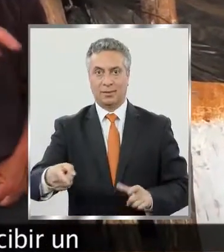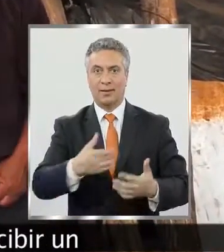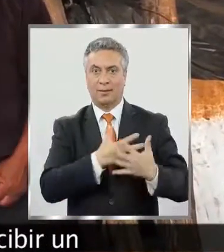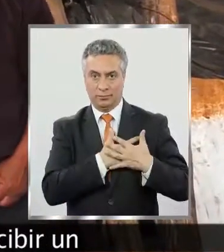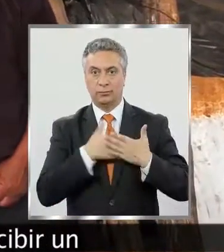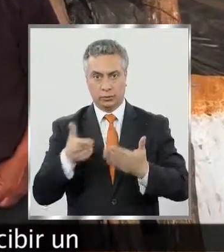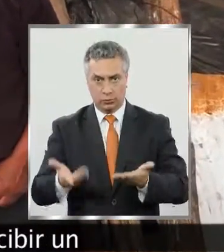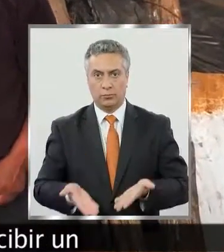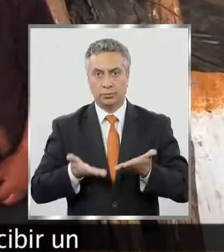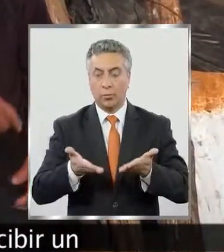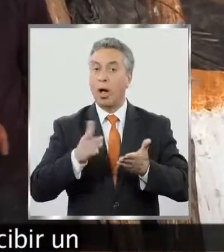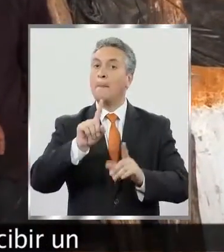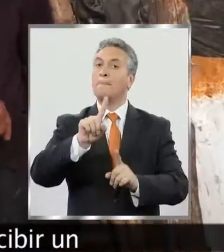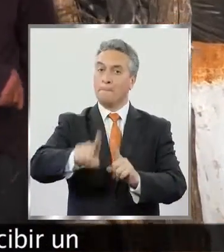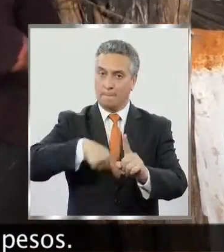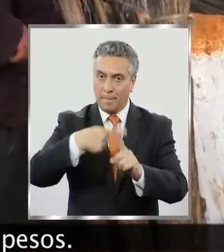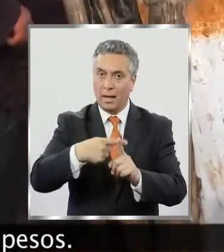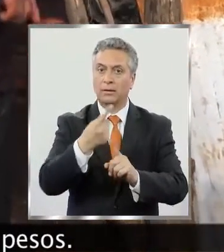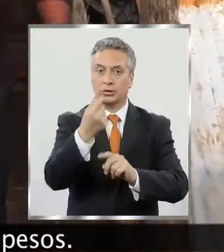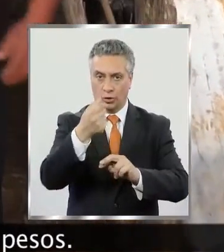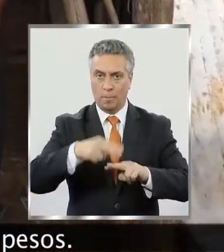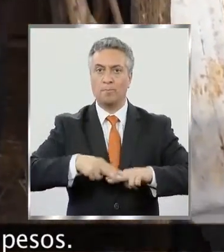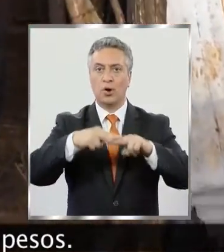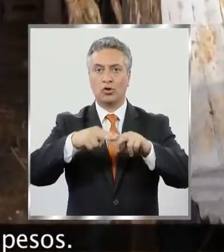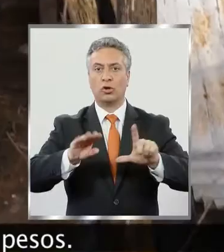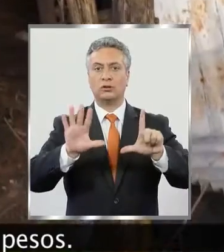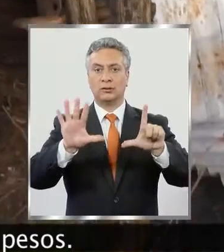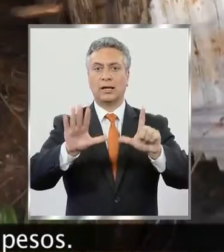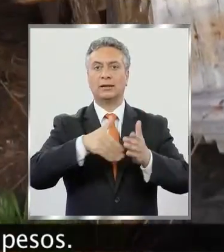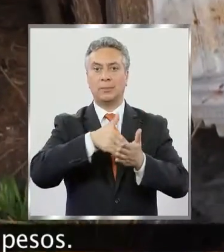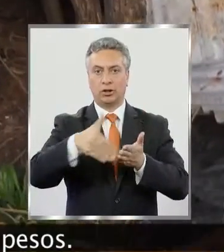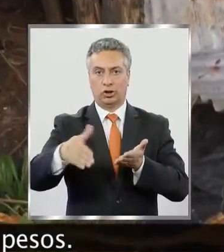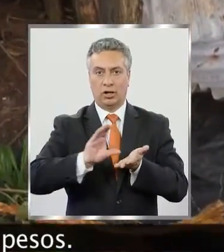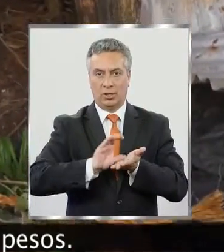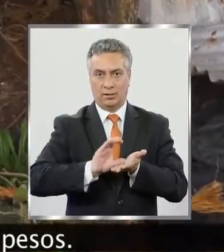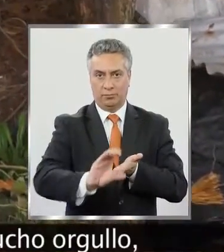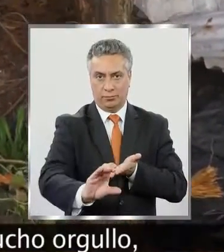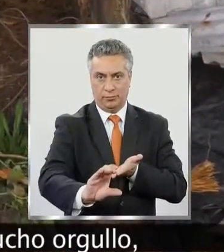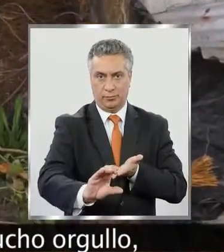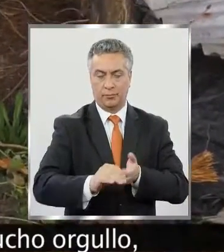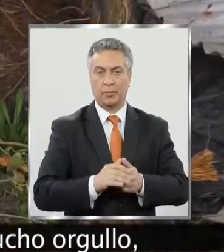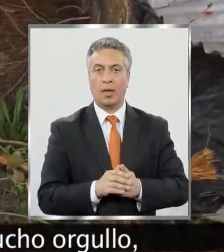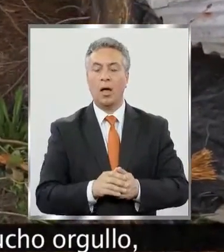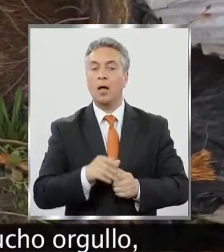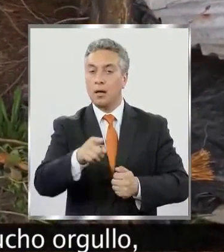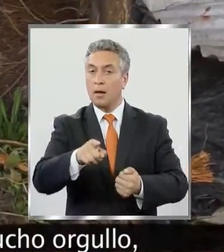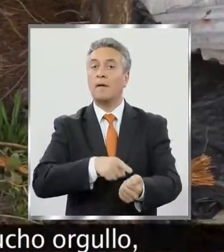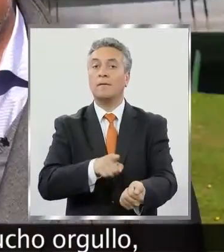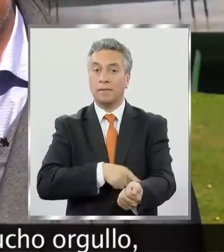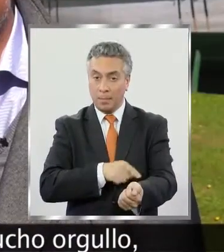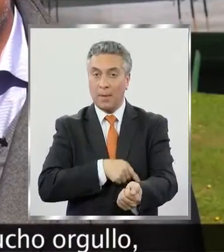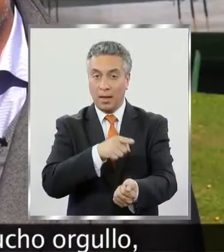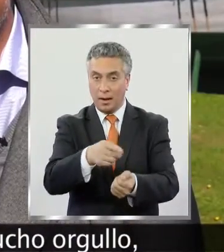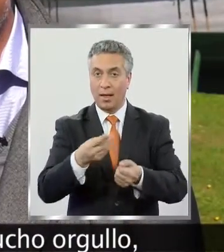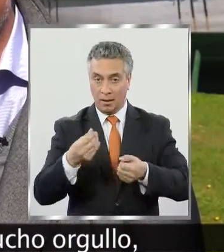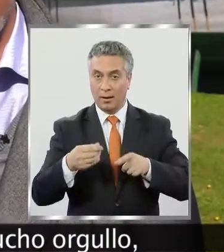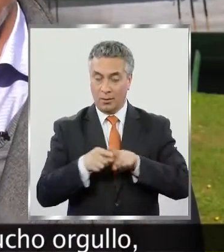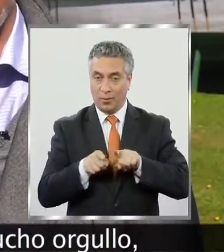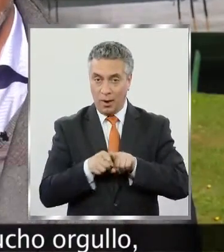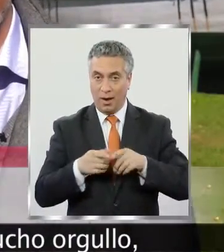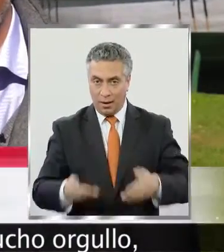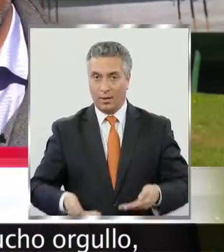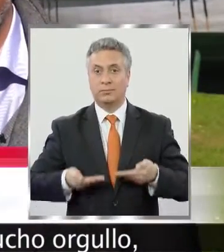República, además de recibir un monto de 7 millones de pesos. La familia recibió esto